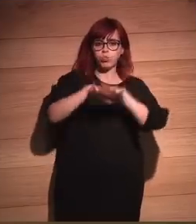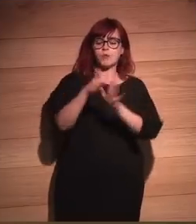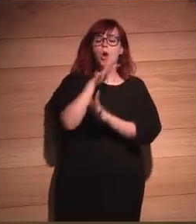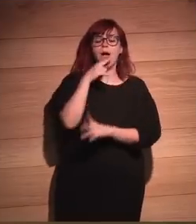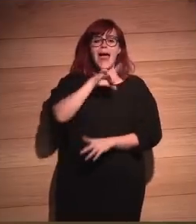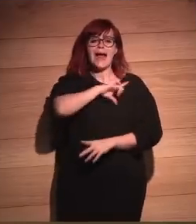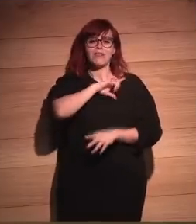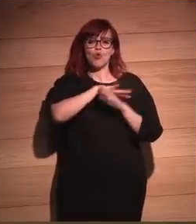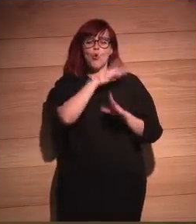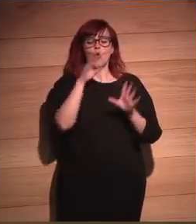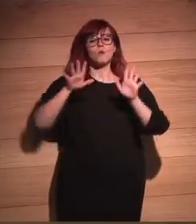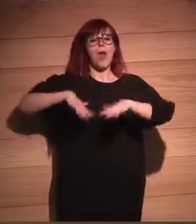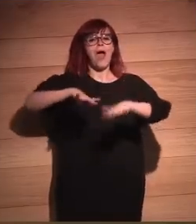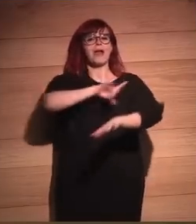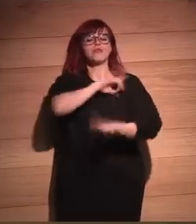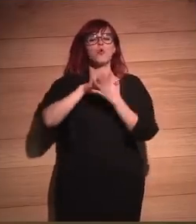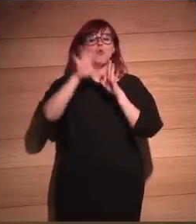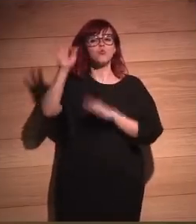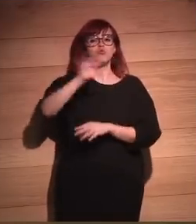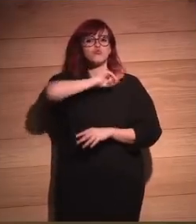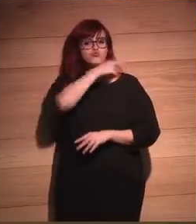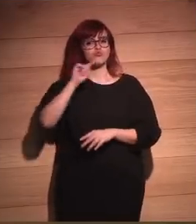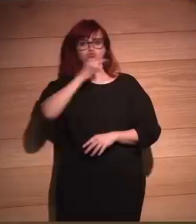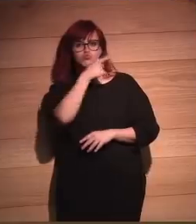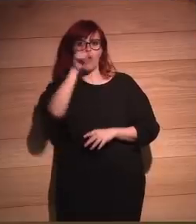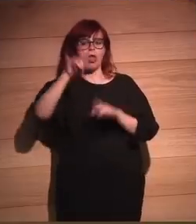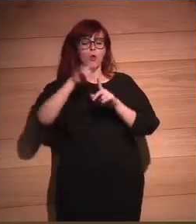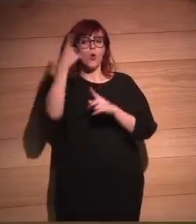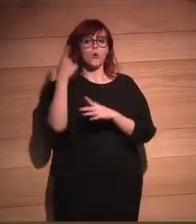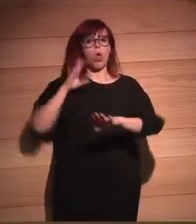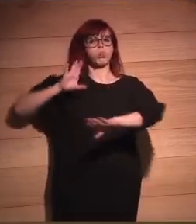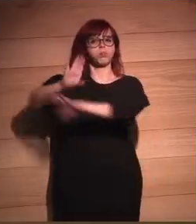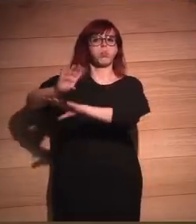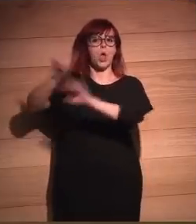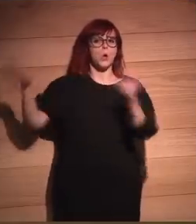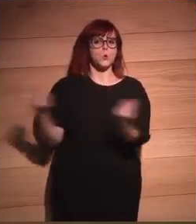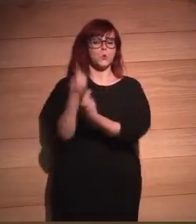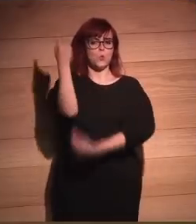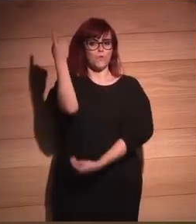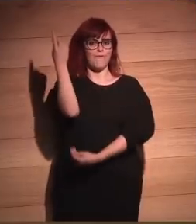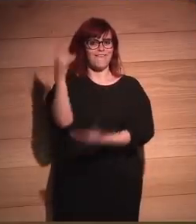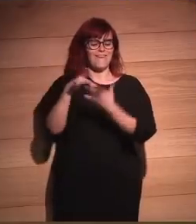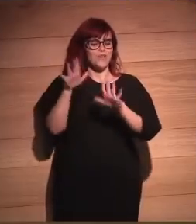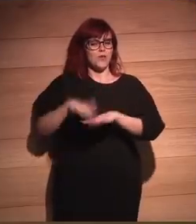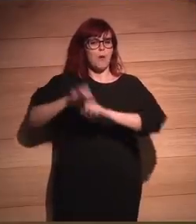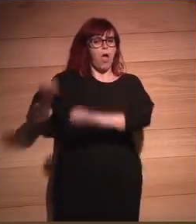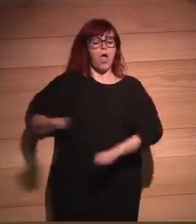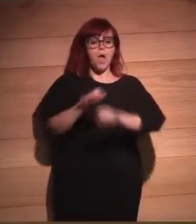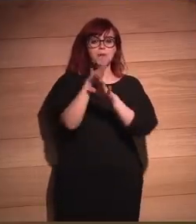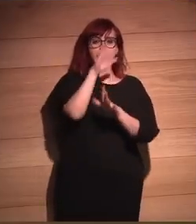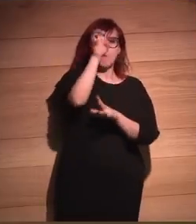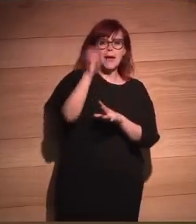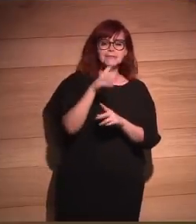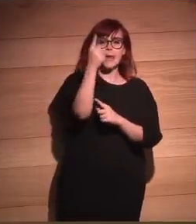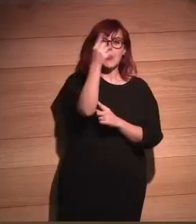ejército ruso es mucho más eficaz que la sumatoria de ese tipo de ejércitos. O sea que sin necesidad de subir al 2% del PIB